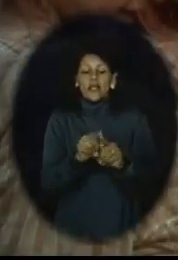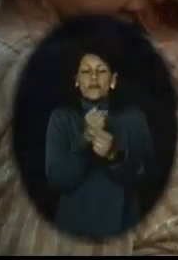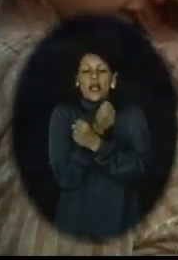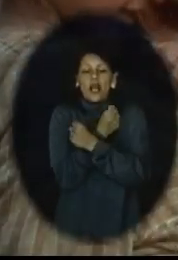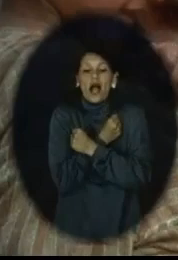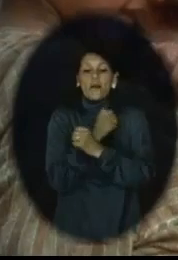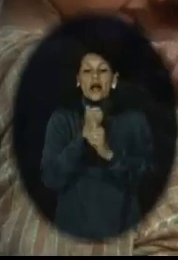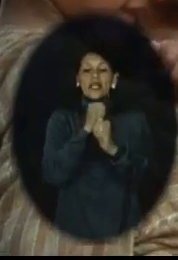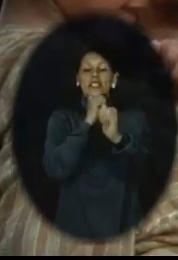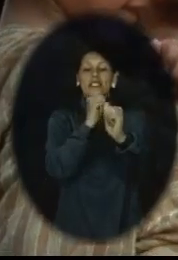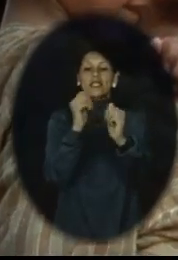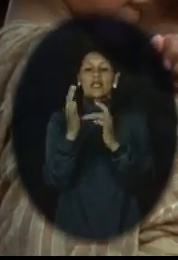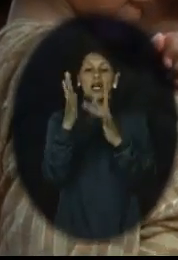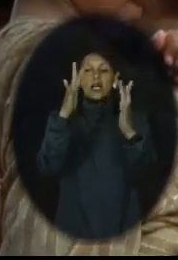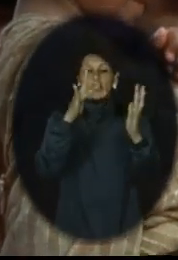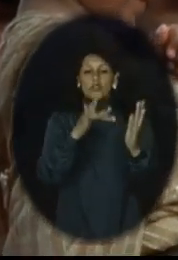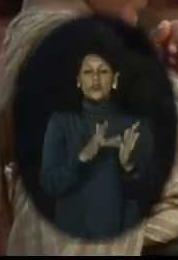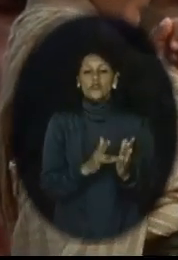siguen.